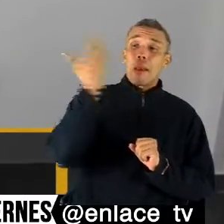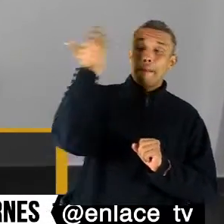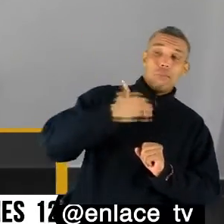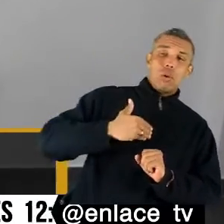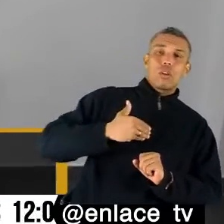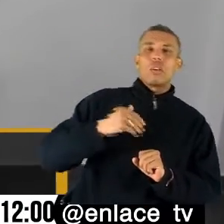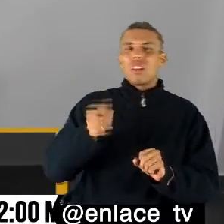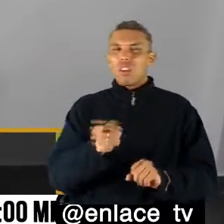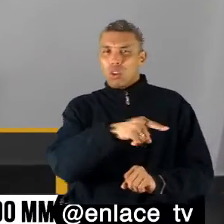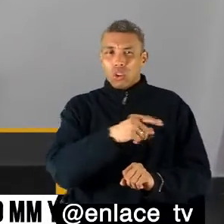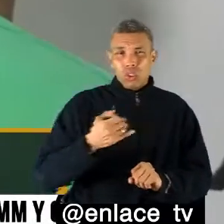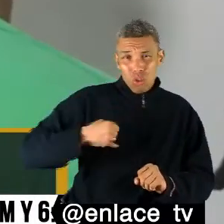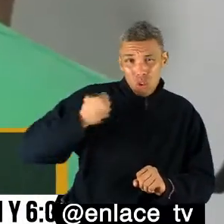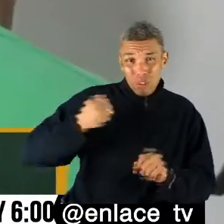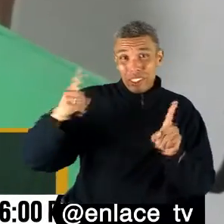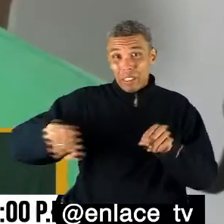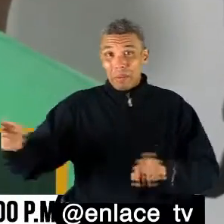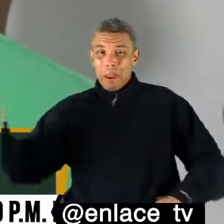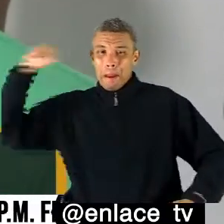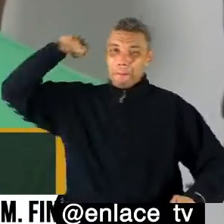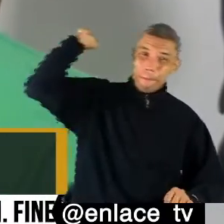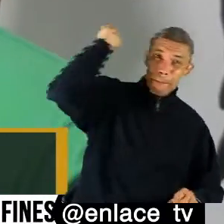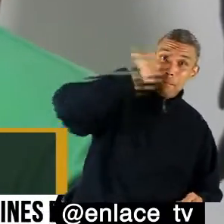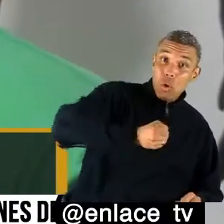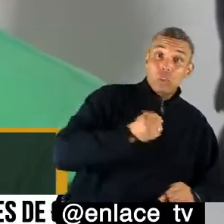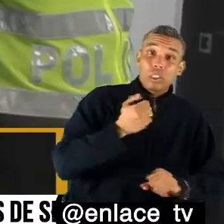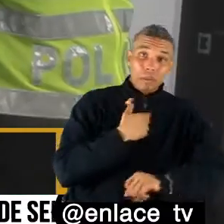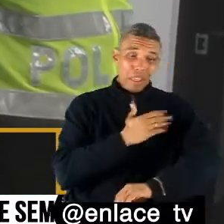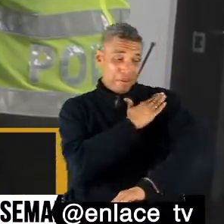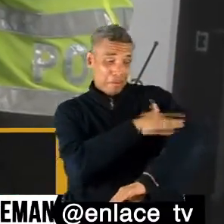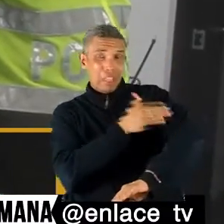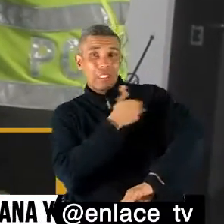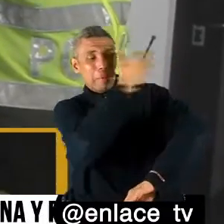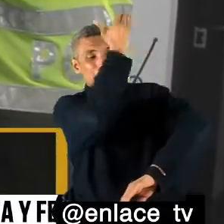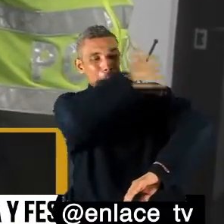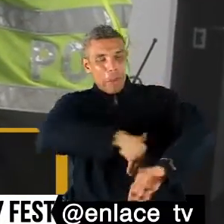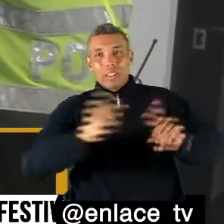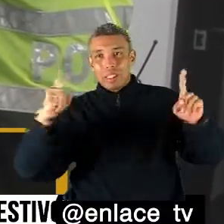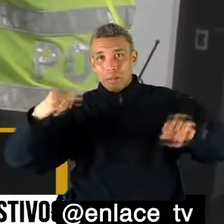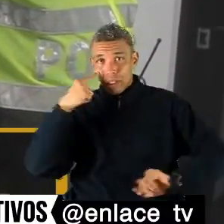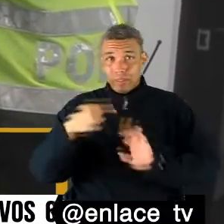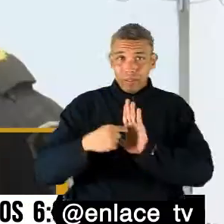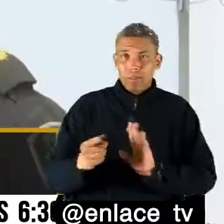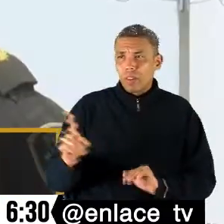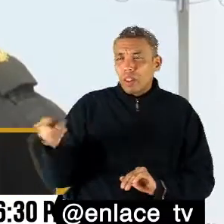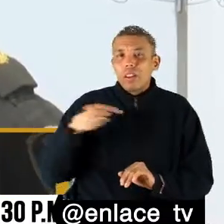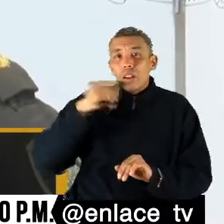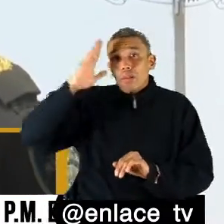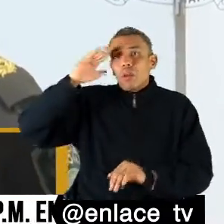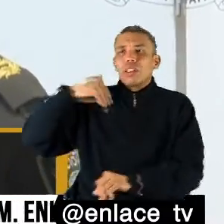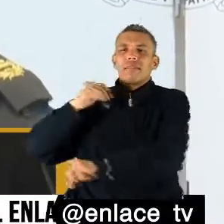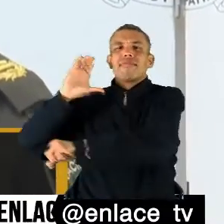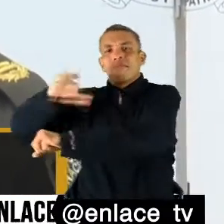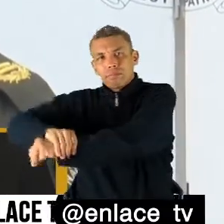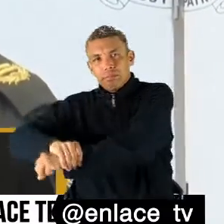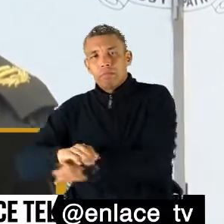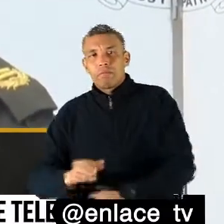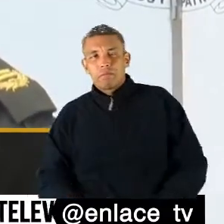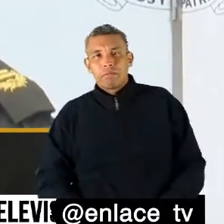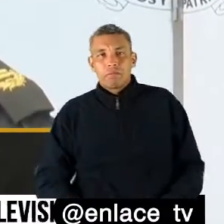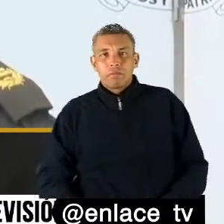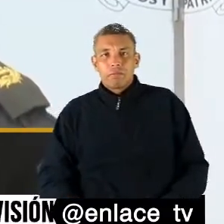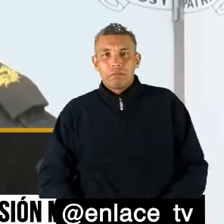Policía Nacional capturó a un hombre de 33 años de edad por el delito de violencia intrafamiliar. La Policía Nacional es advertida de un caso de violencia intrafamiliar donde